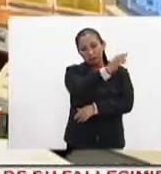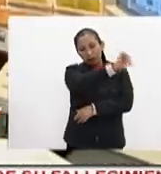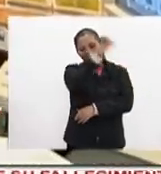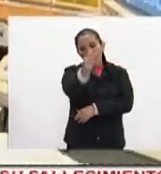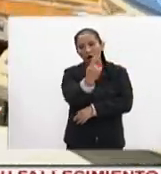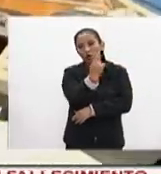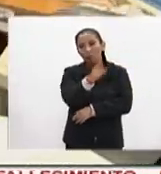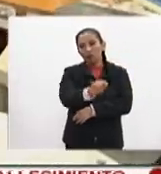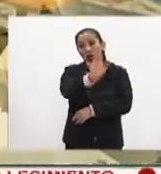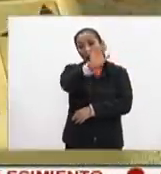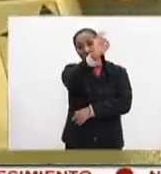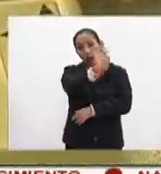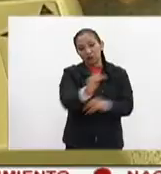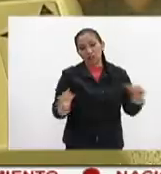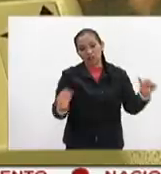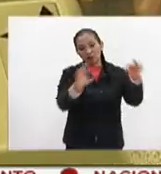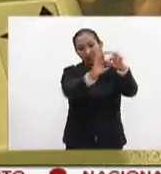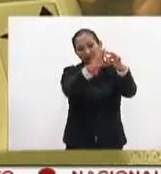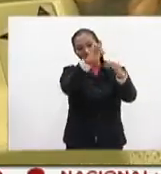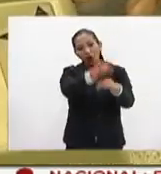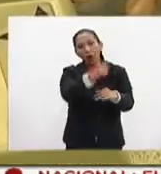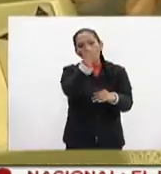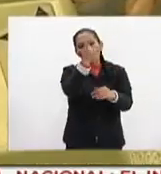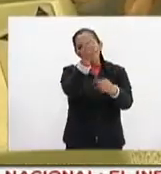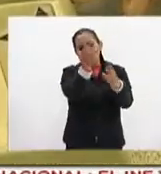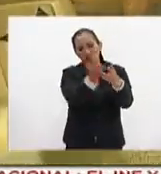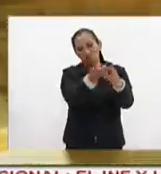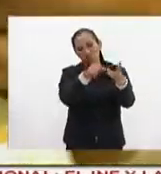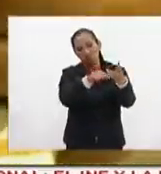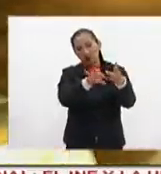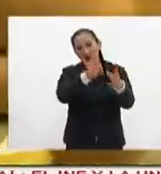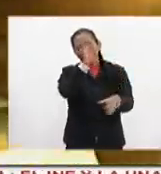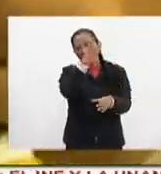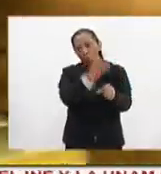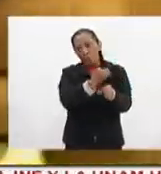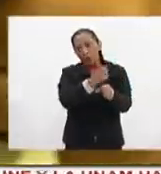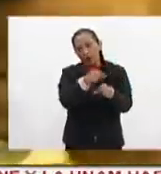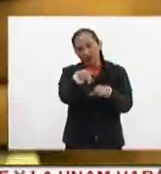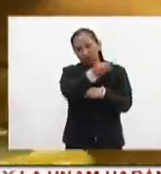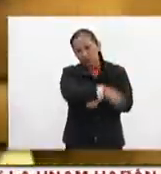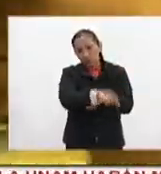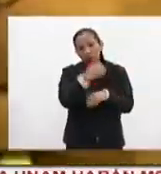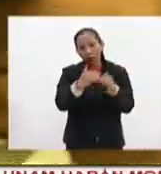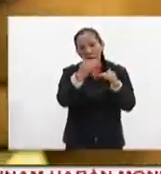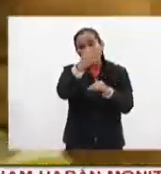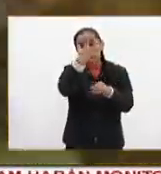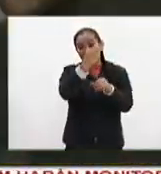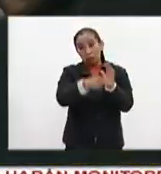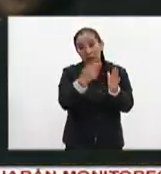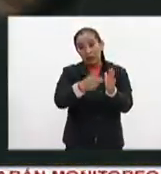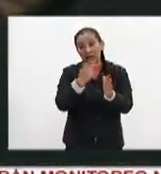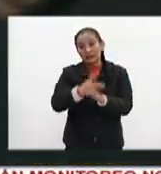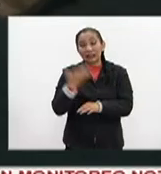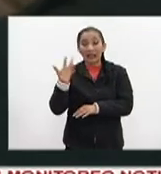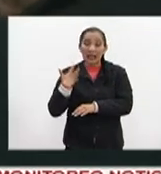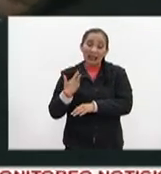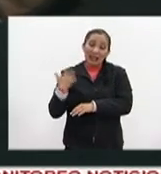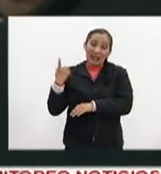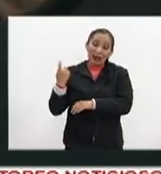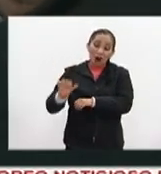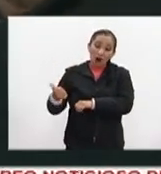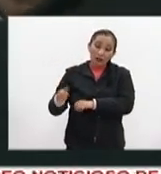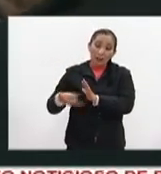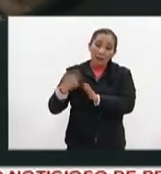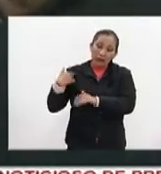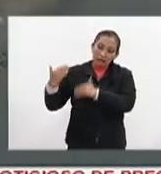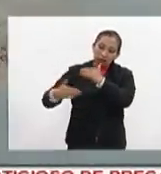1.25 a 1.50%, un cuarto de alza. Se trata de la quinta alza en lo que va de este año y la 11ª desde que inició el